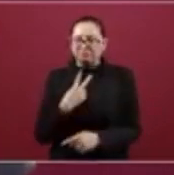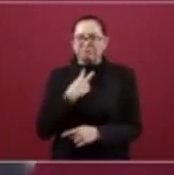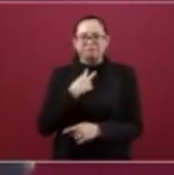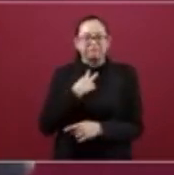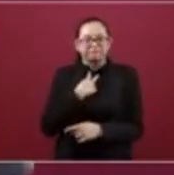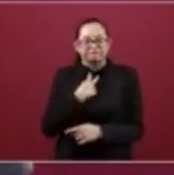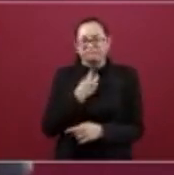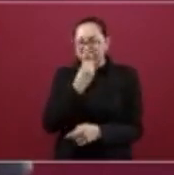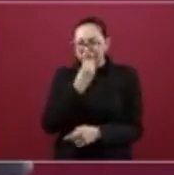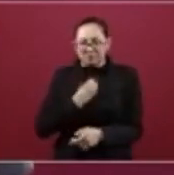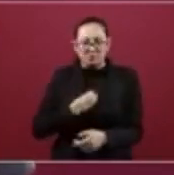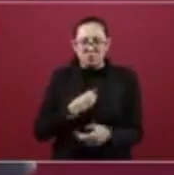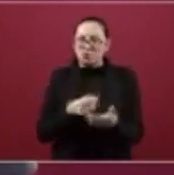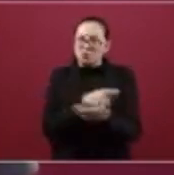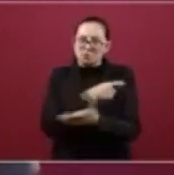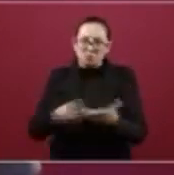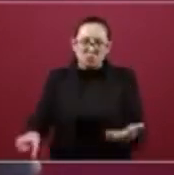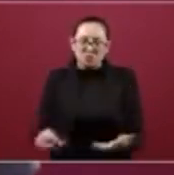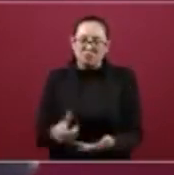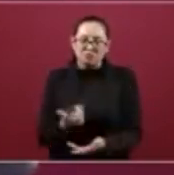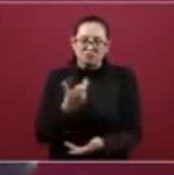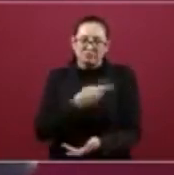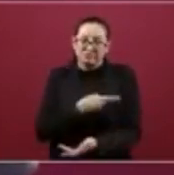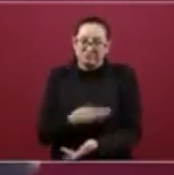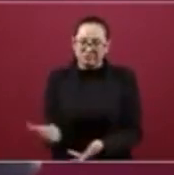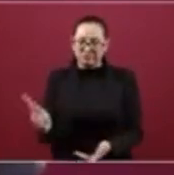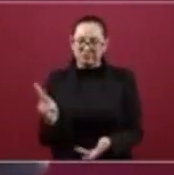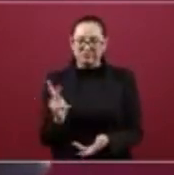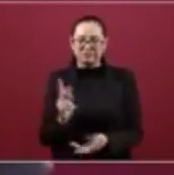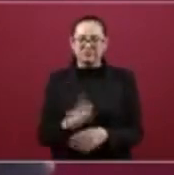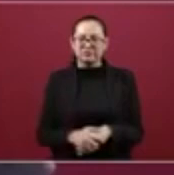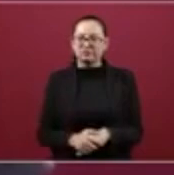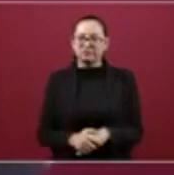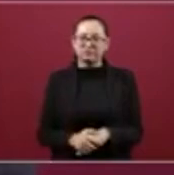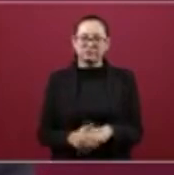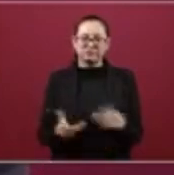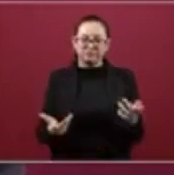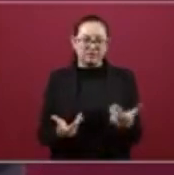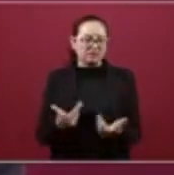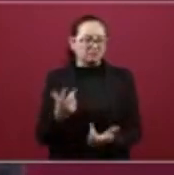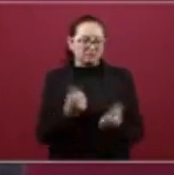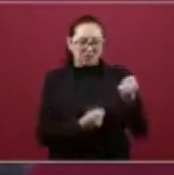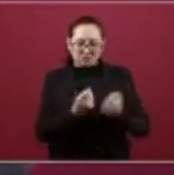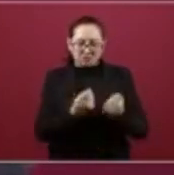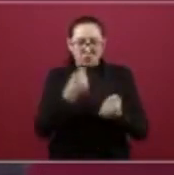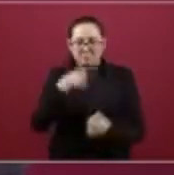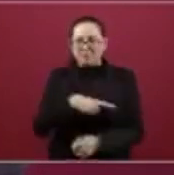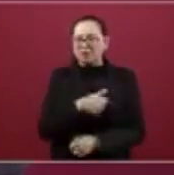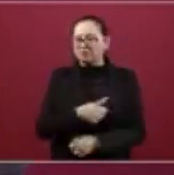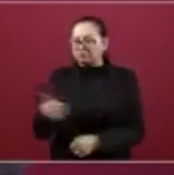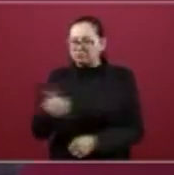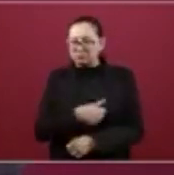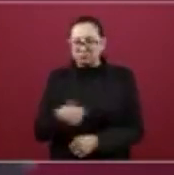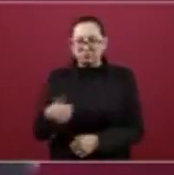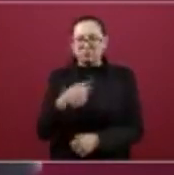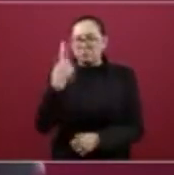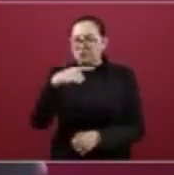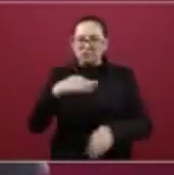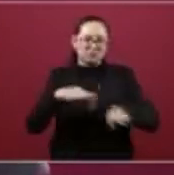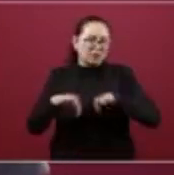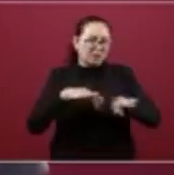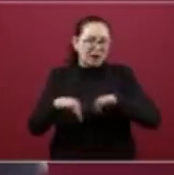adquirir un vehículo para trasladarse y para buscarse la